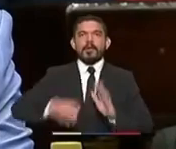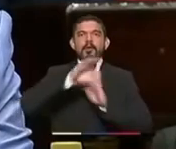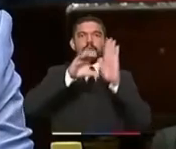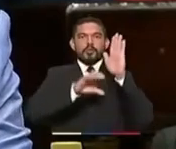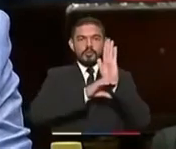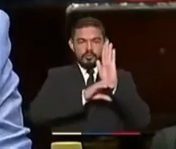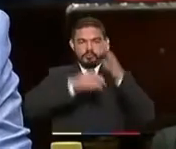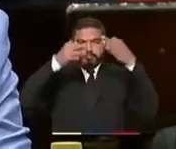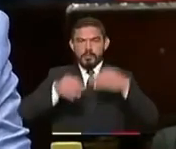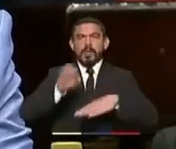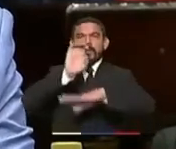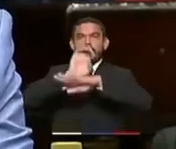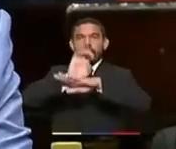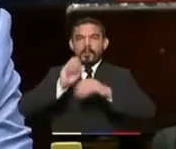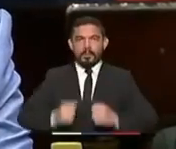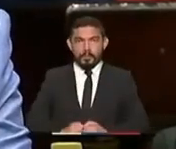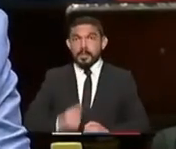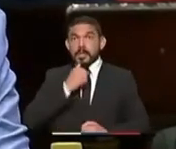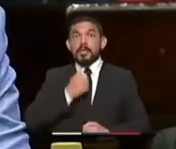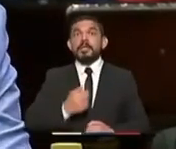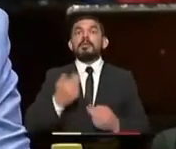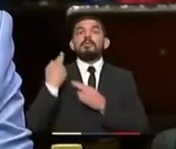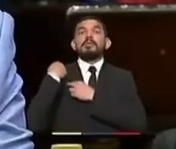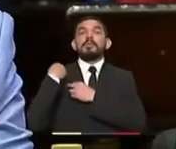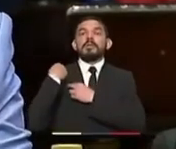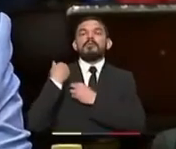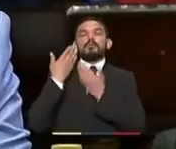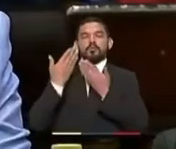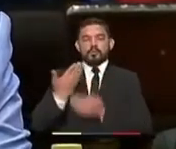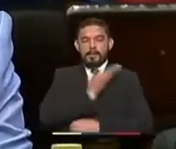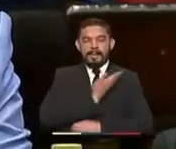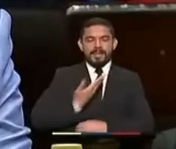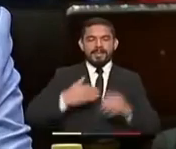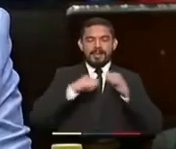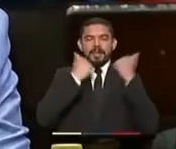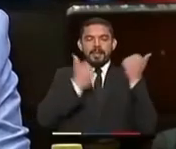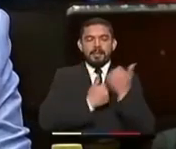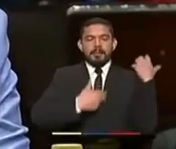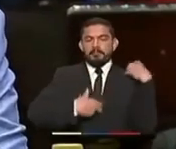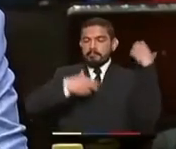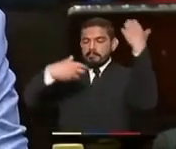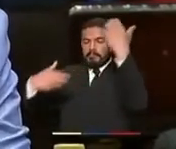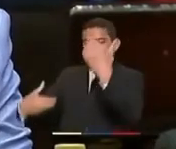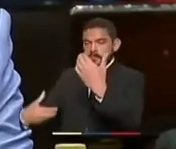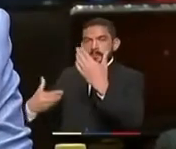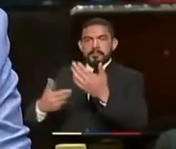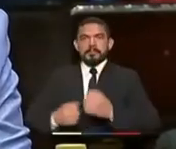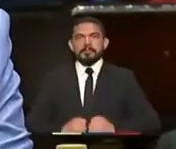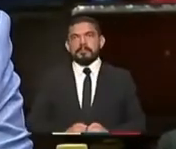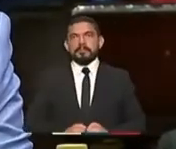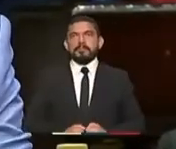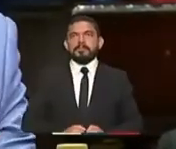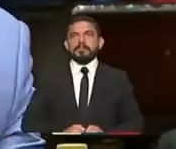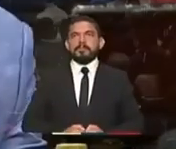de la República del Ecuador, a cargo del señor Henry Kronfle Josaya, presidente de la Asamblea